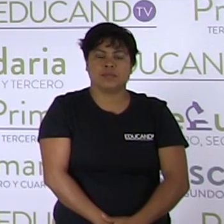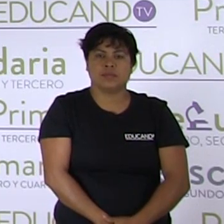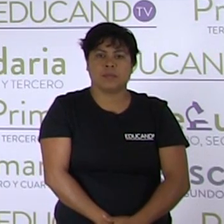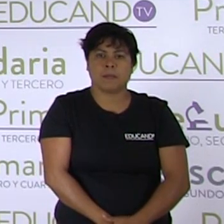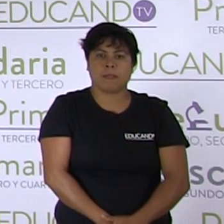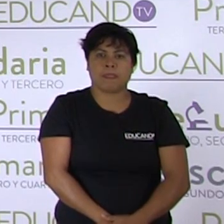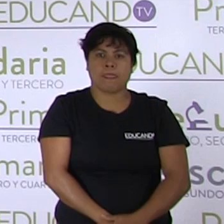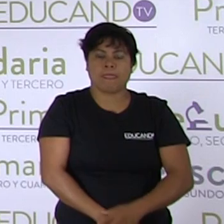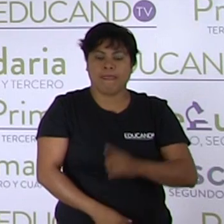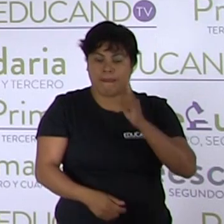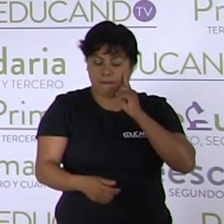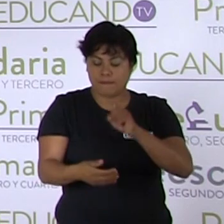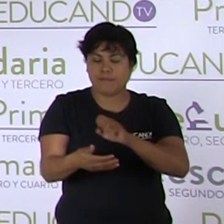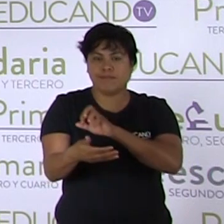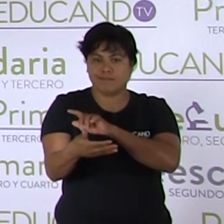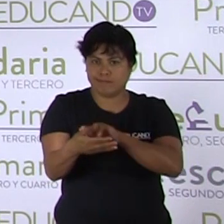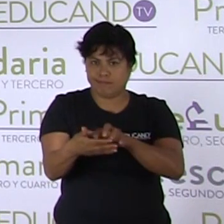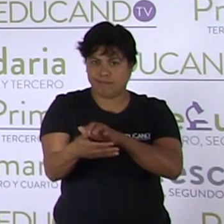Leo textual.